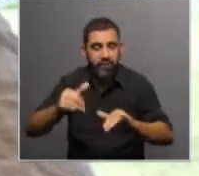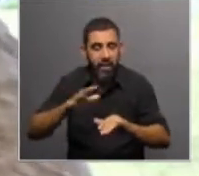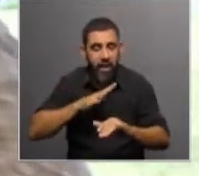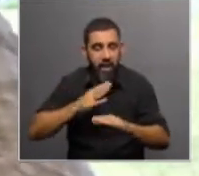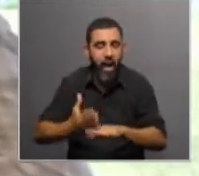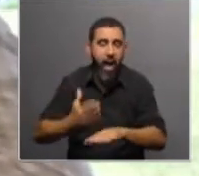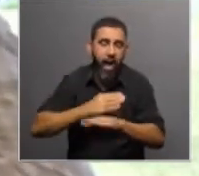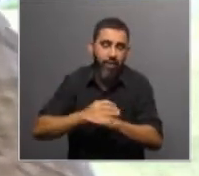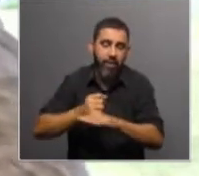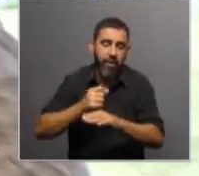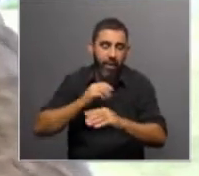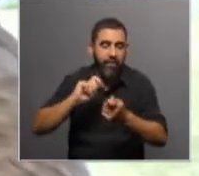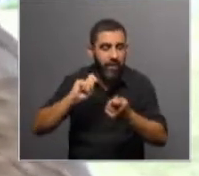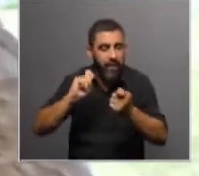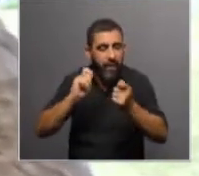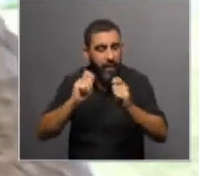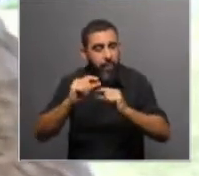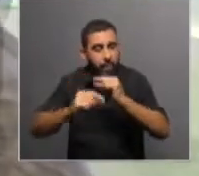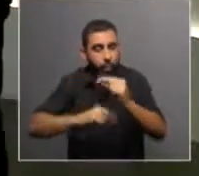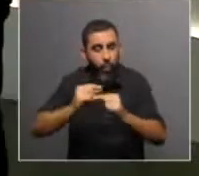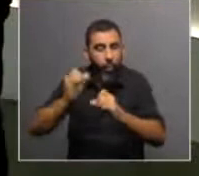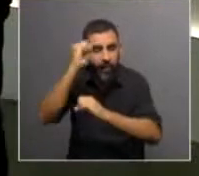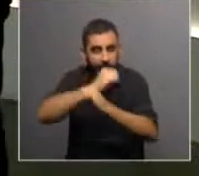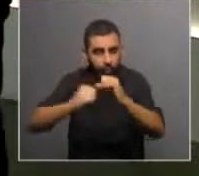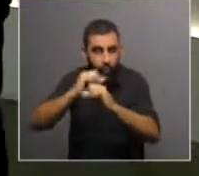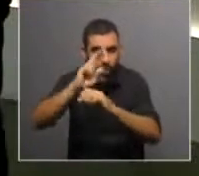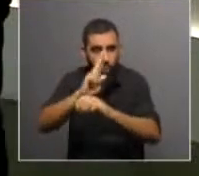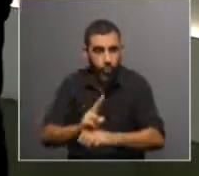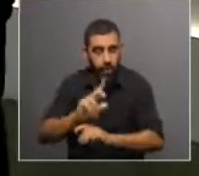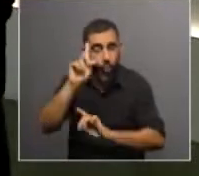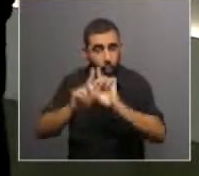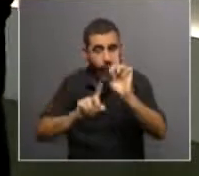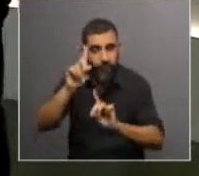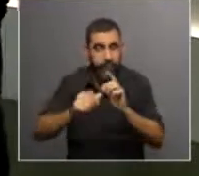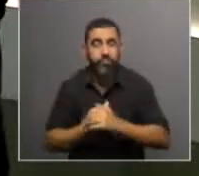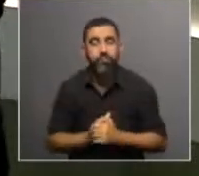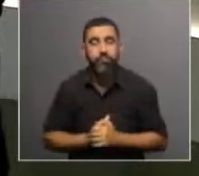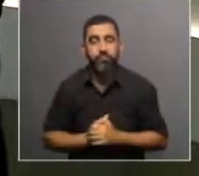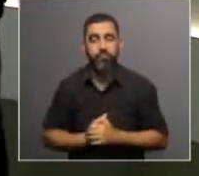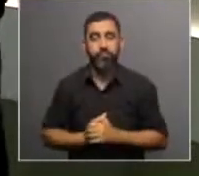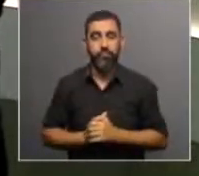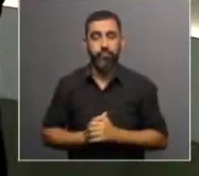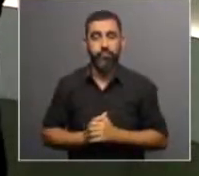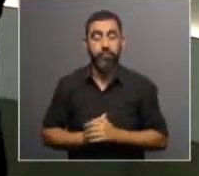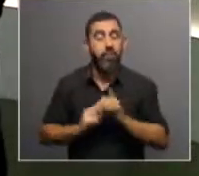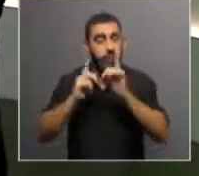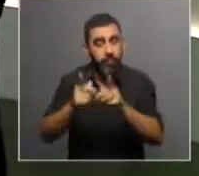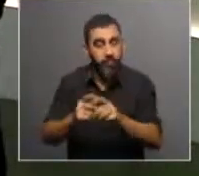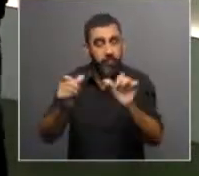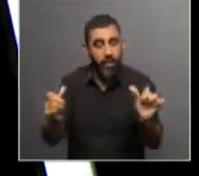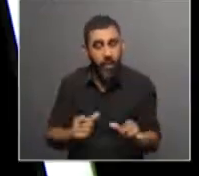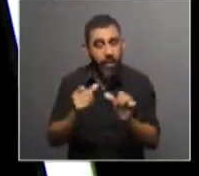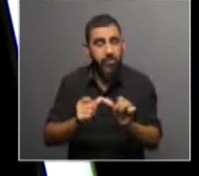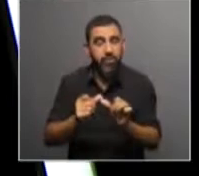un recorrido hacia la virtualidad, claro, y el uso de las tecnologías digitales en la universidad. Claro. Está bien. Ahora, Juan, además de generar